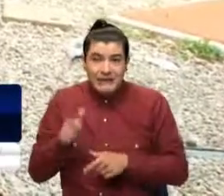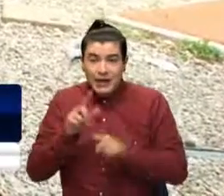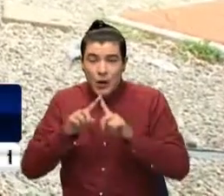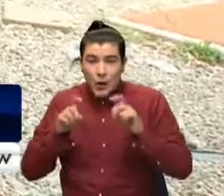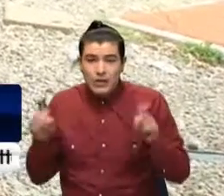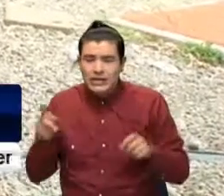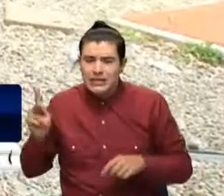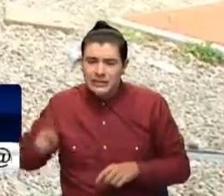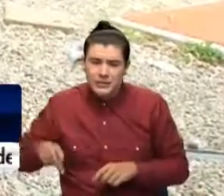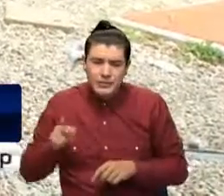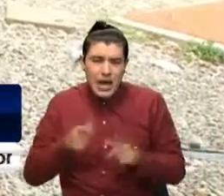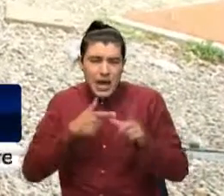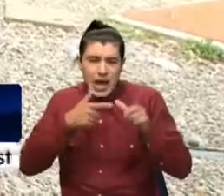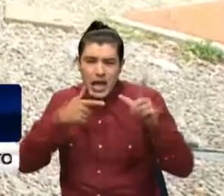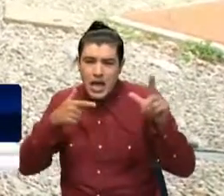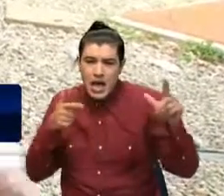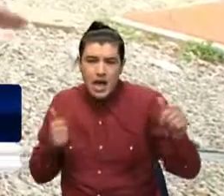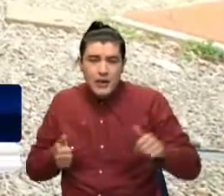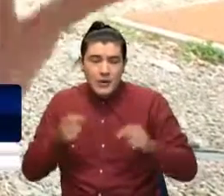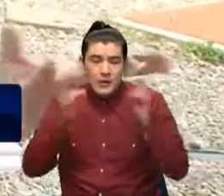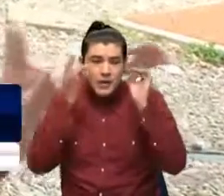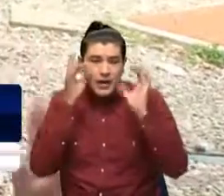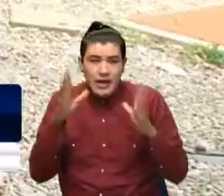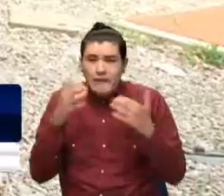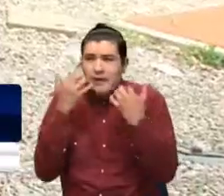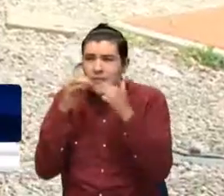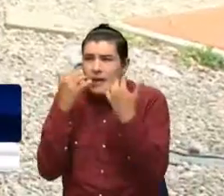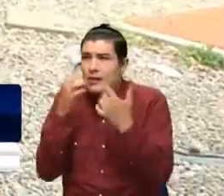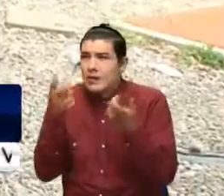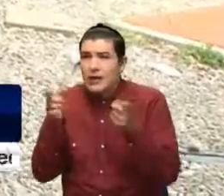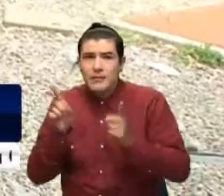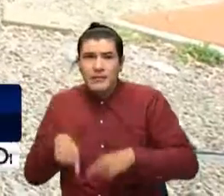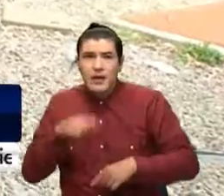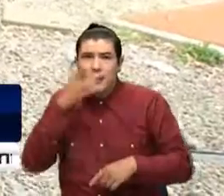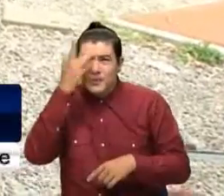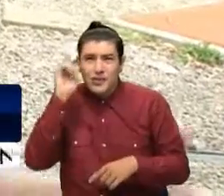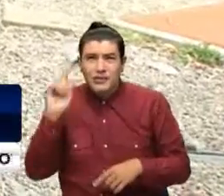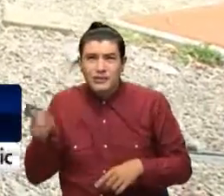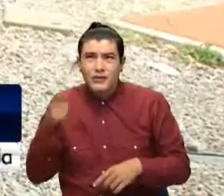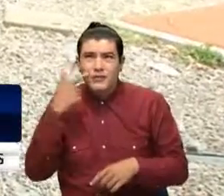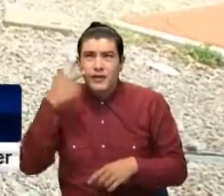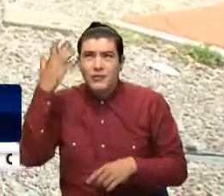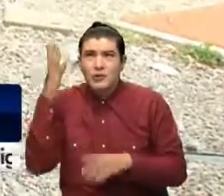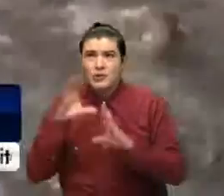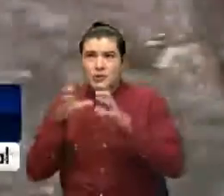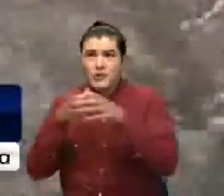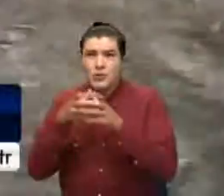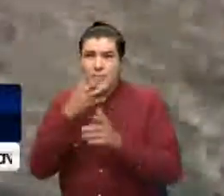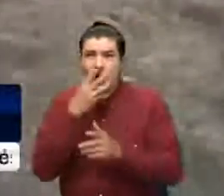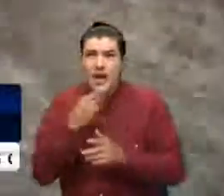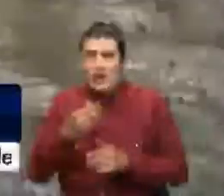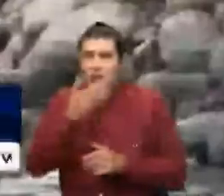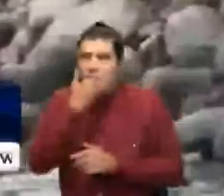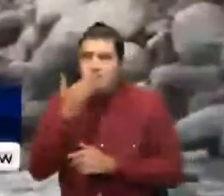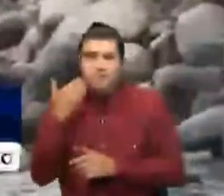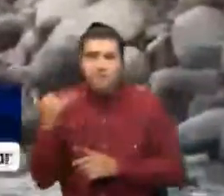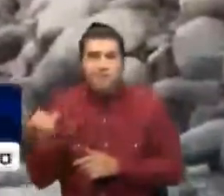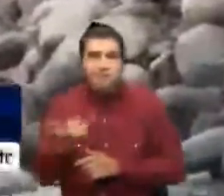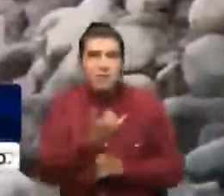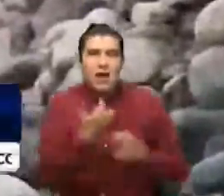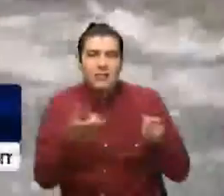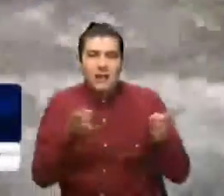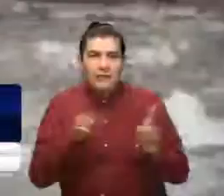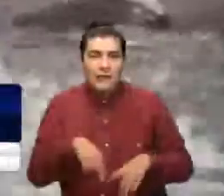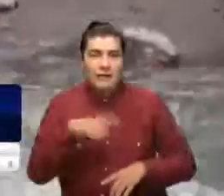es larguísimo y tenebrosos también por los famosos señores colectivos. Autoridades, padres